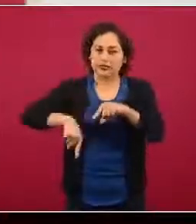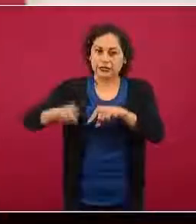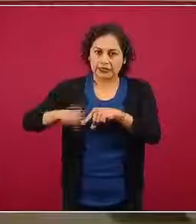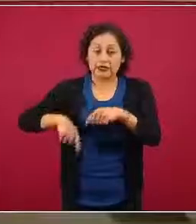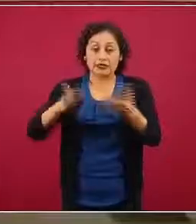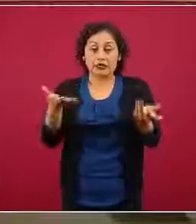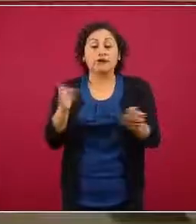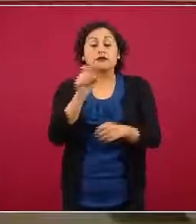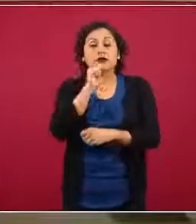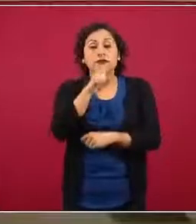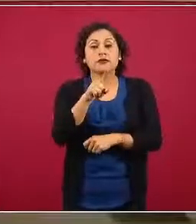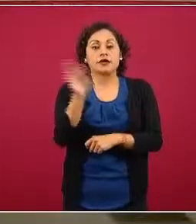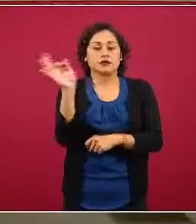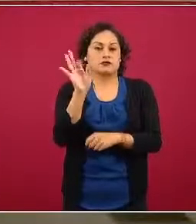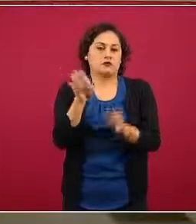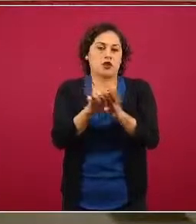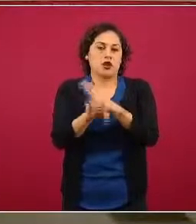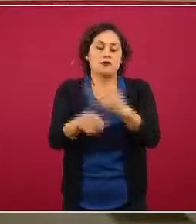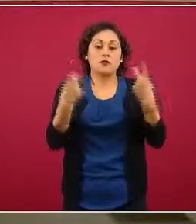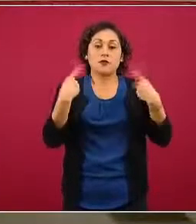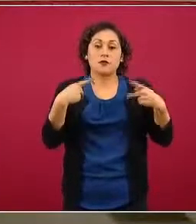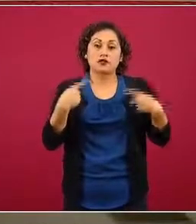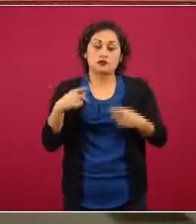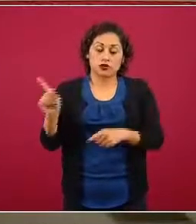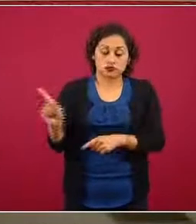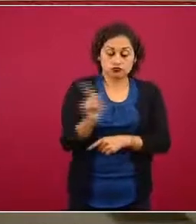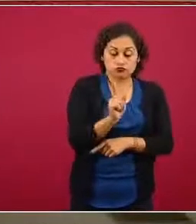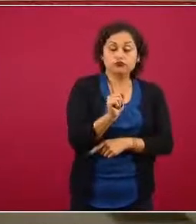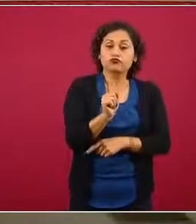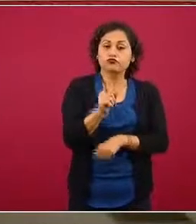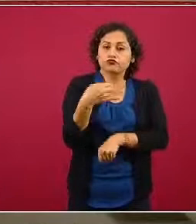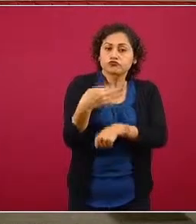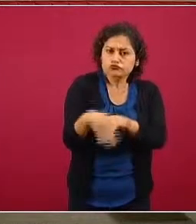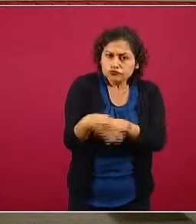poco tiempo en el mismo lugar, pues entonces nosotros